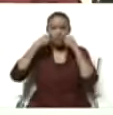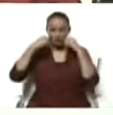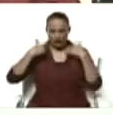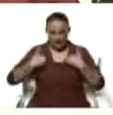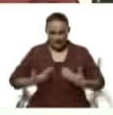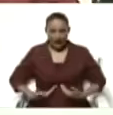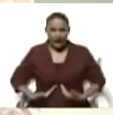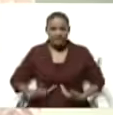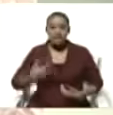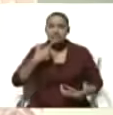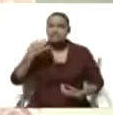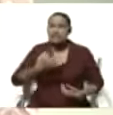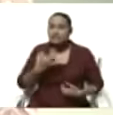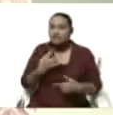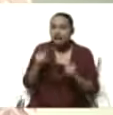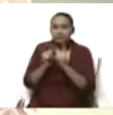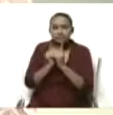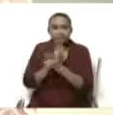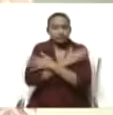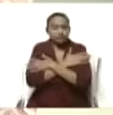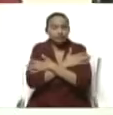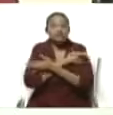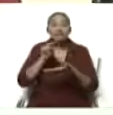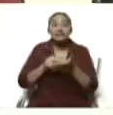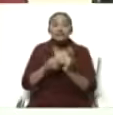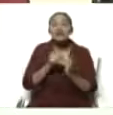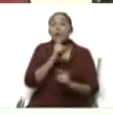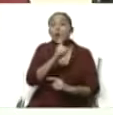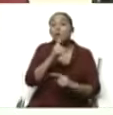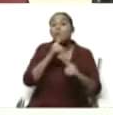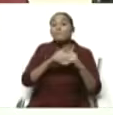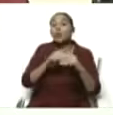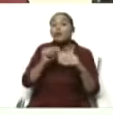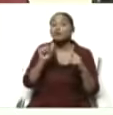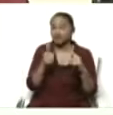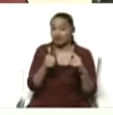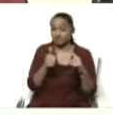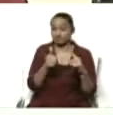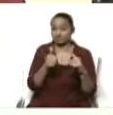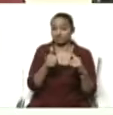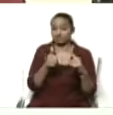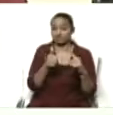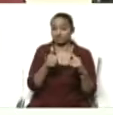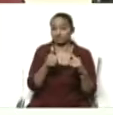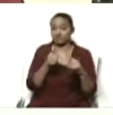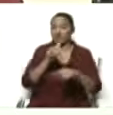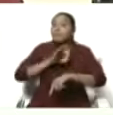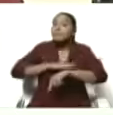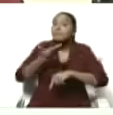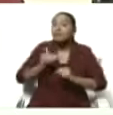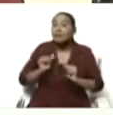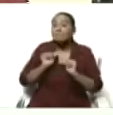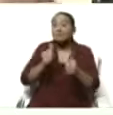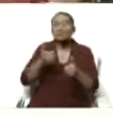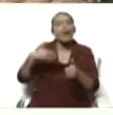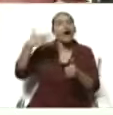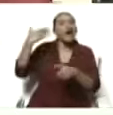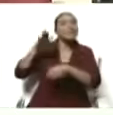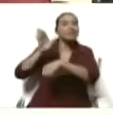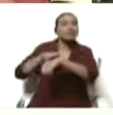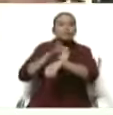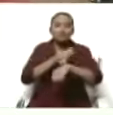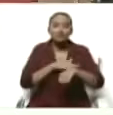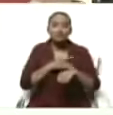verdad ese 1 por 10 porque esa es la instrucción que que que se dio desde el principio entonces